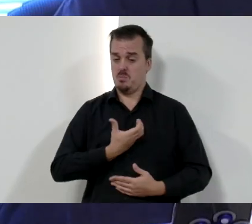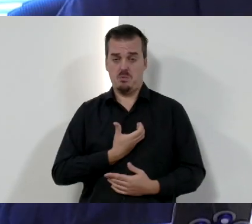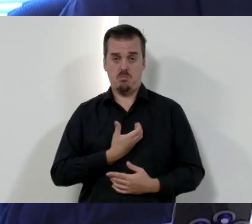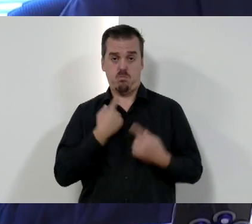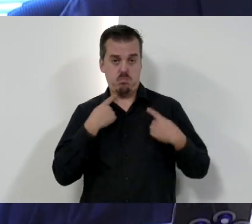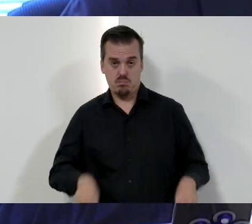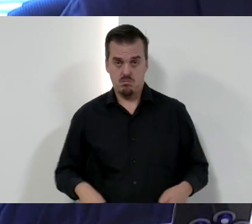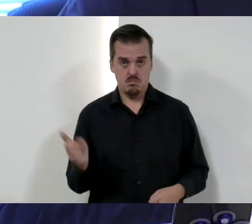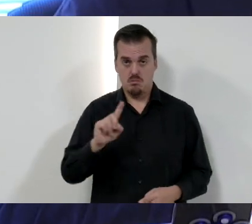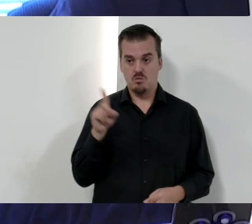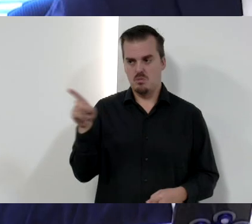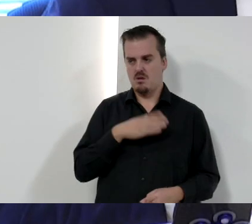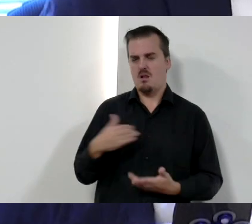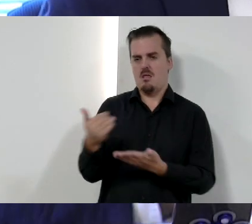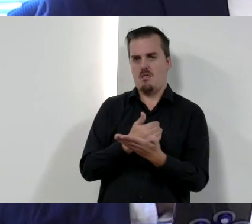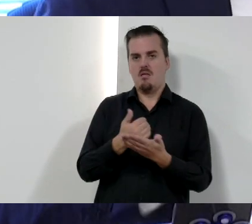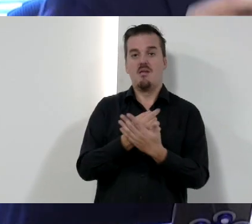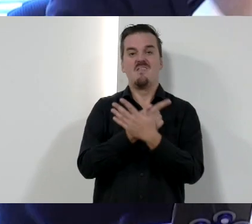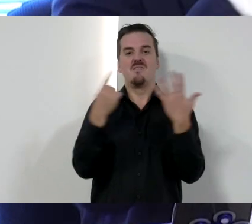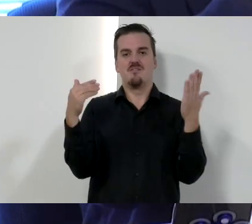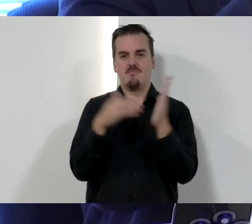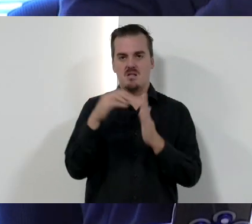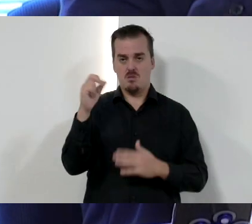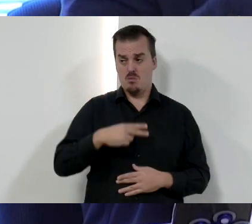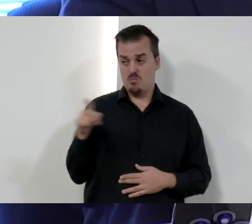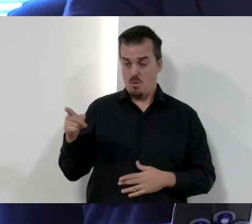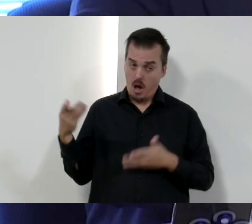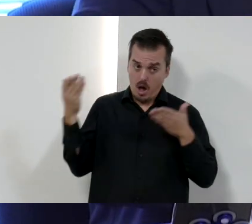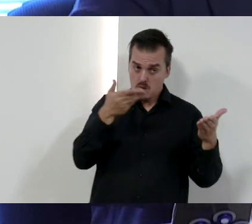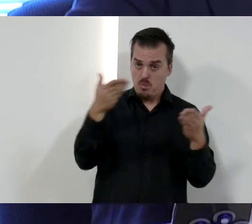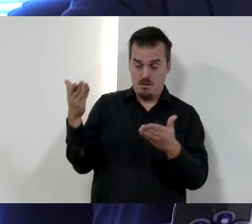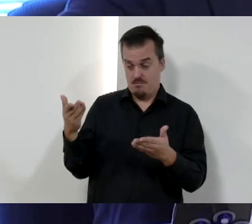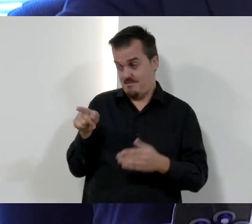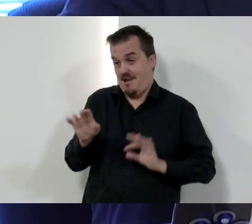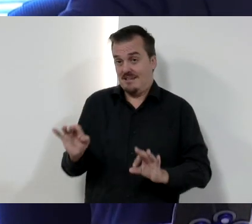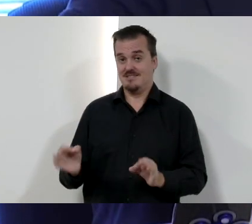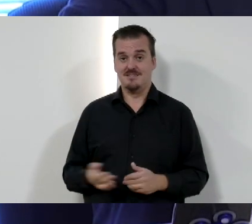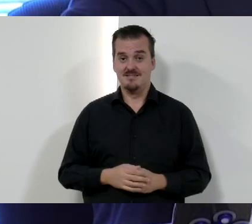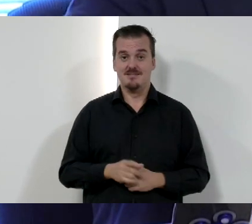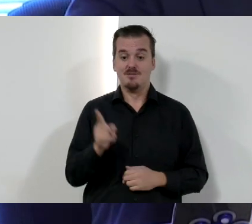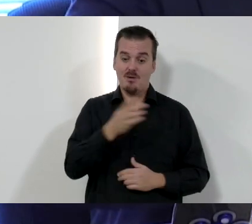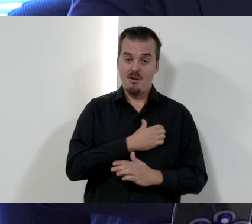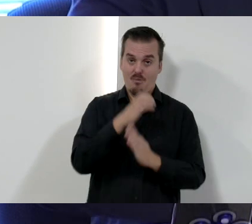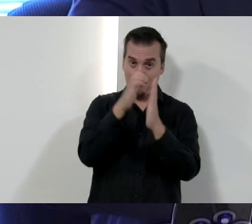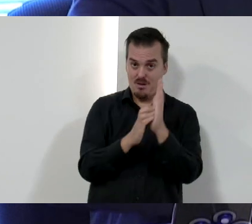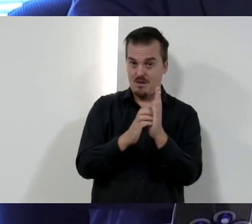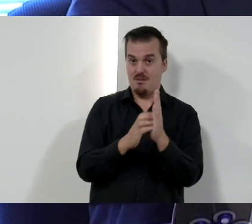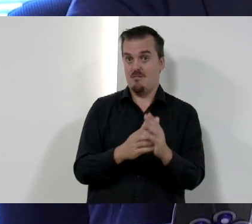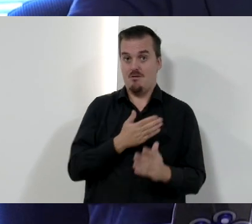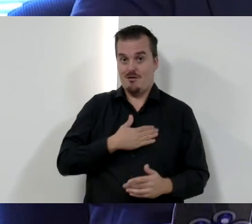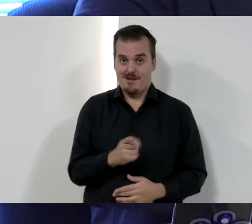Pero usted quiere recaudar 16.000 euros. Esa es la ayuda que usted da a los vecinos de Ciudad Real. No quiere bajarles esos 16.000 euros.